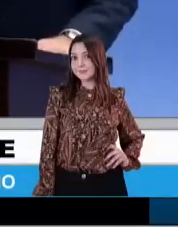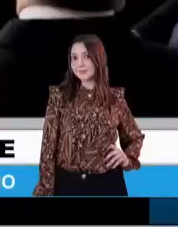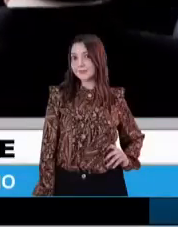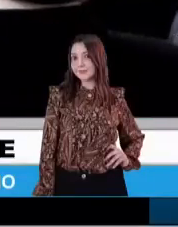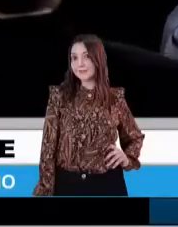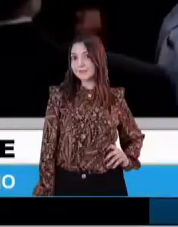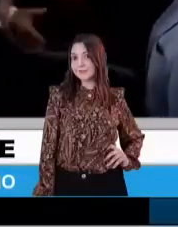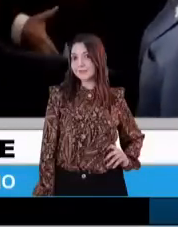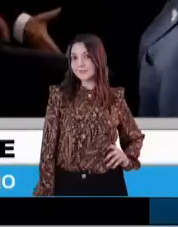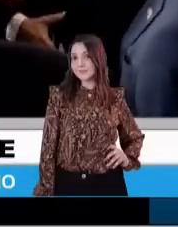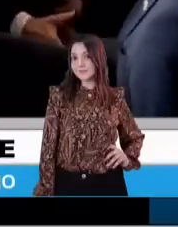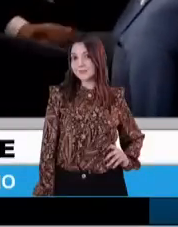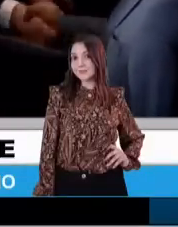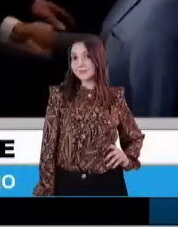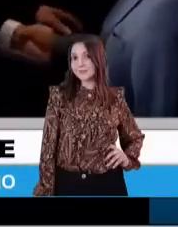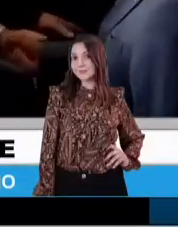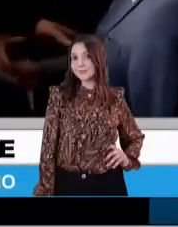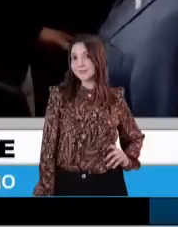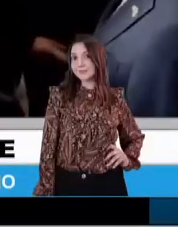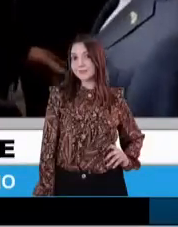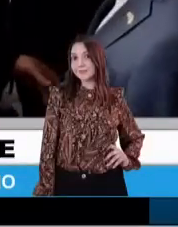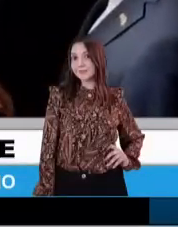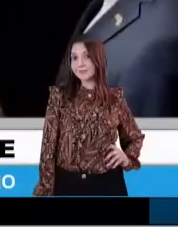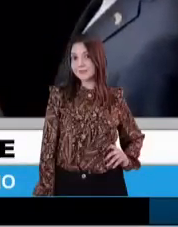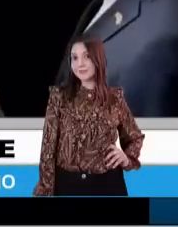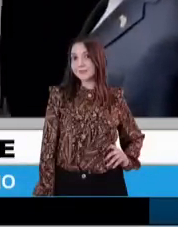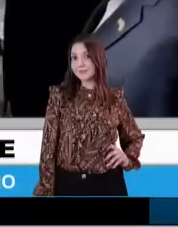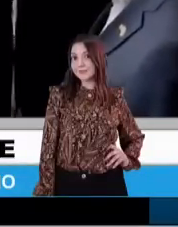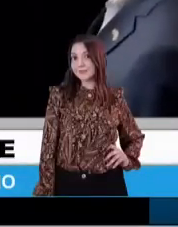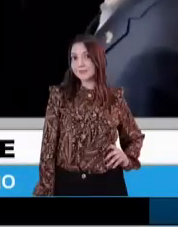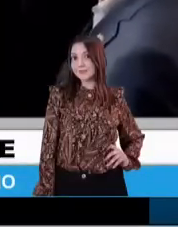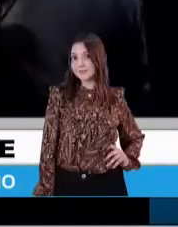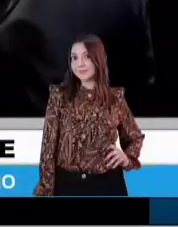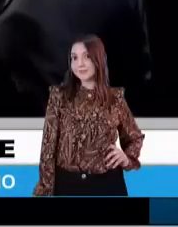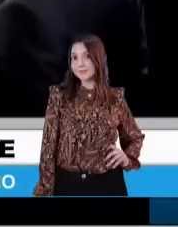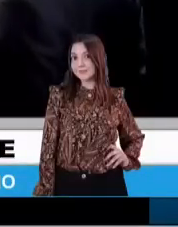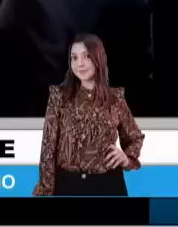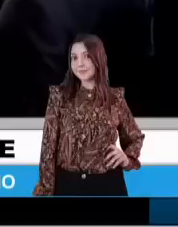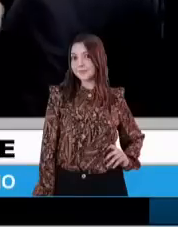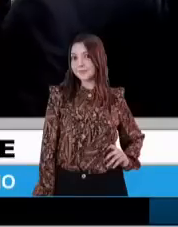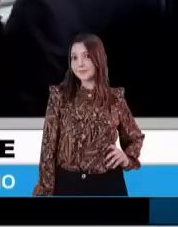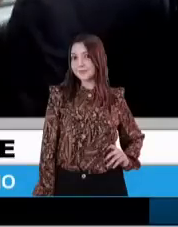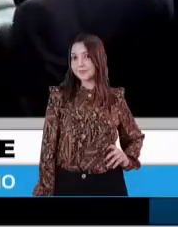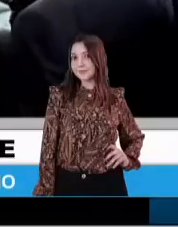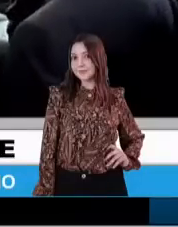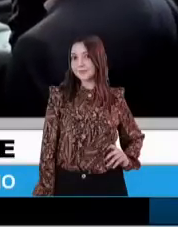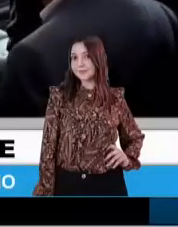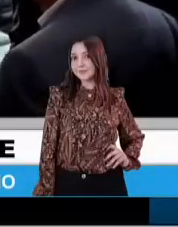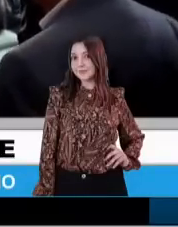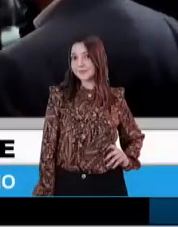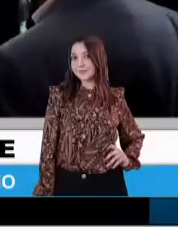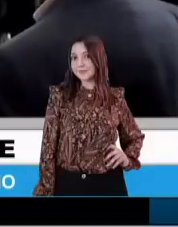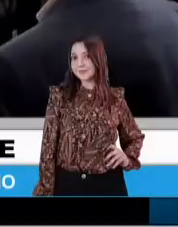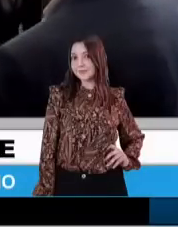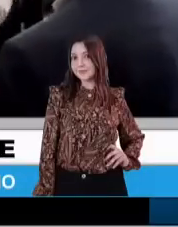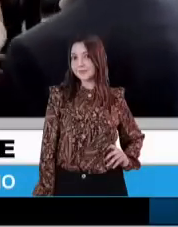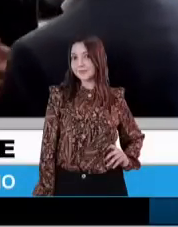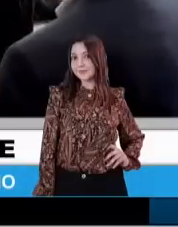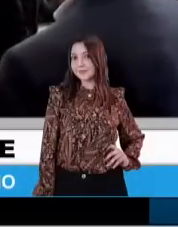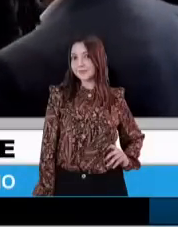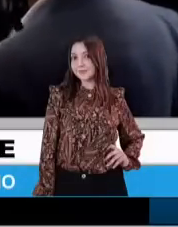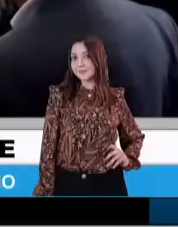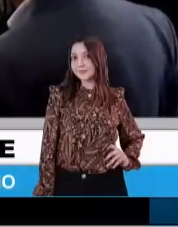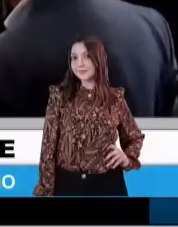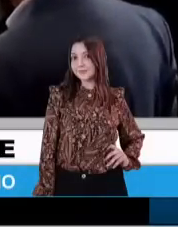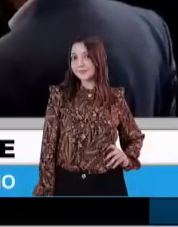o al lado de Nicolás Maduro, y lo que pueda decir respecto de materia de derechos humanos. La verdad es que es una reunión bien corta,